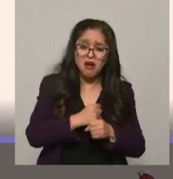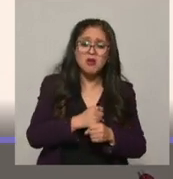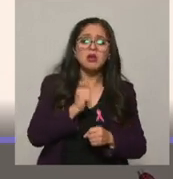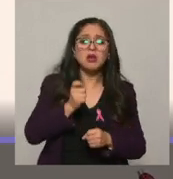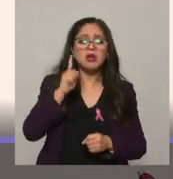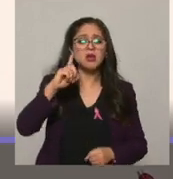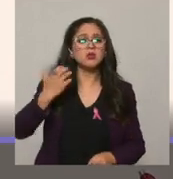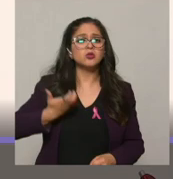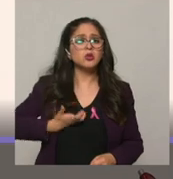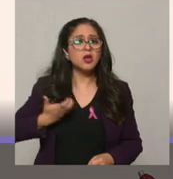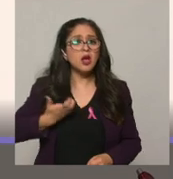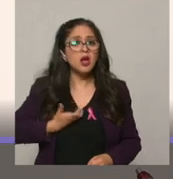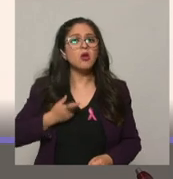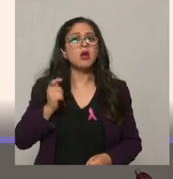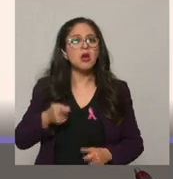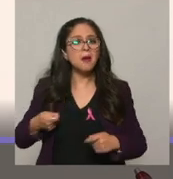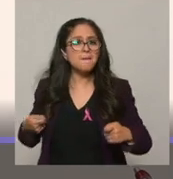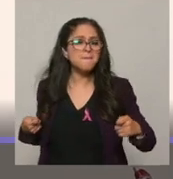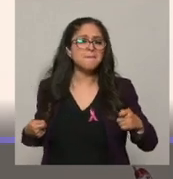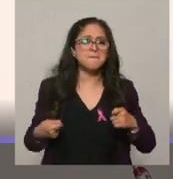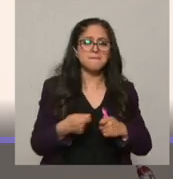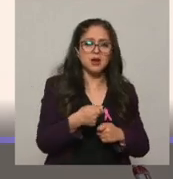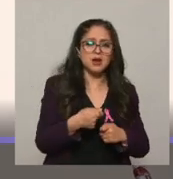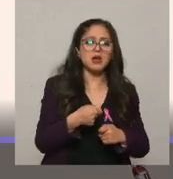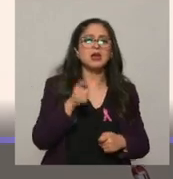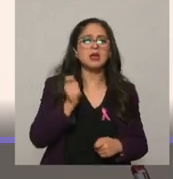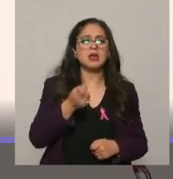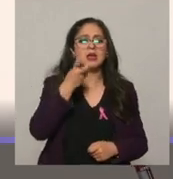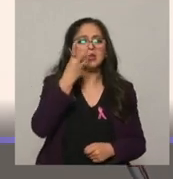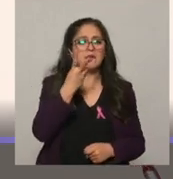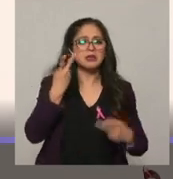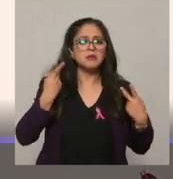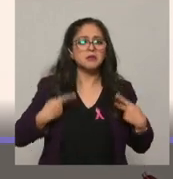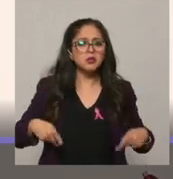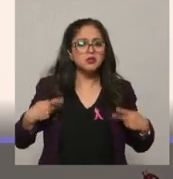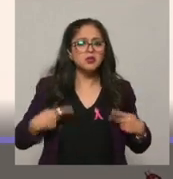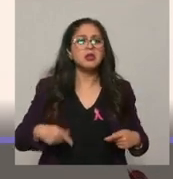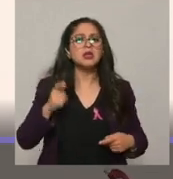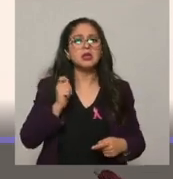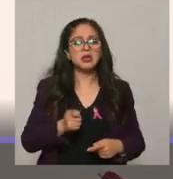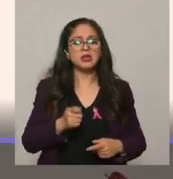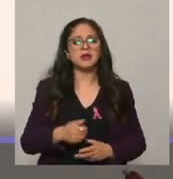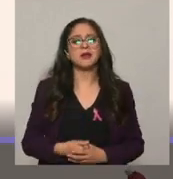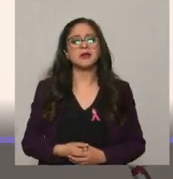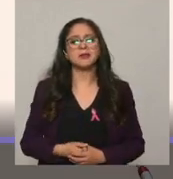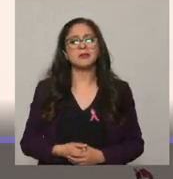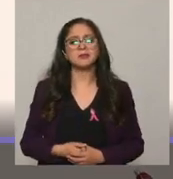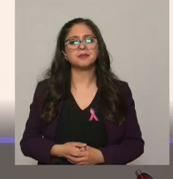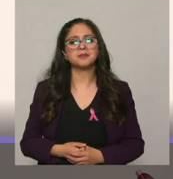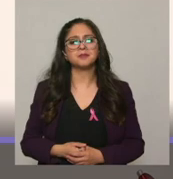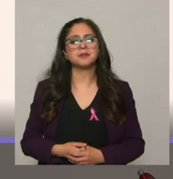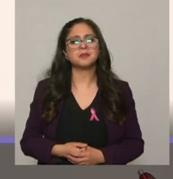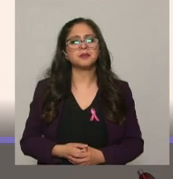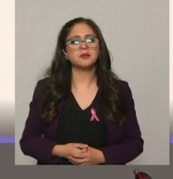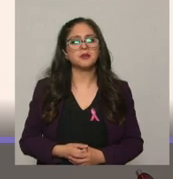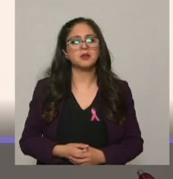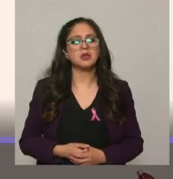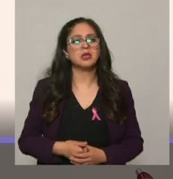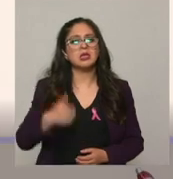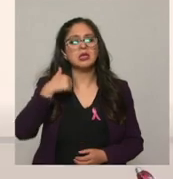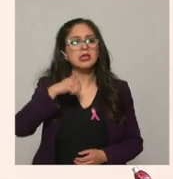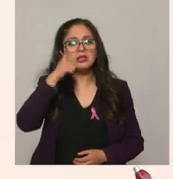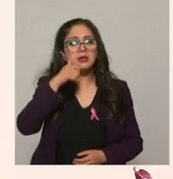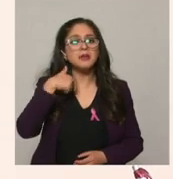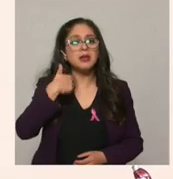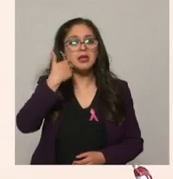centro histórico fue donde me atacan 3 personas con una arma blanca y directamente me iban a dar al